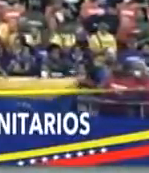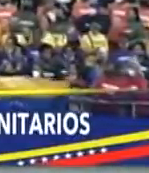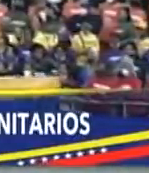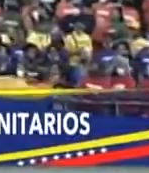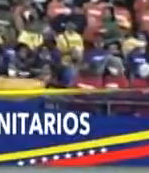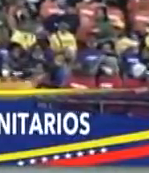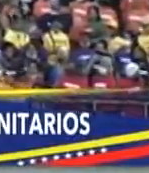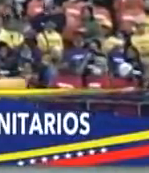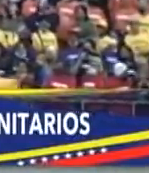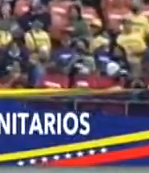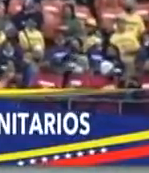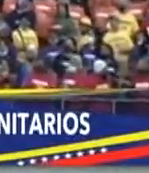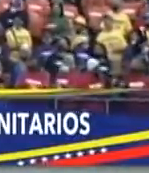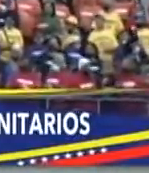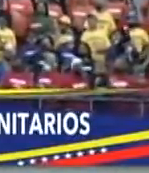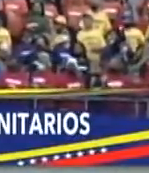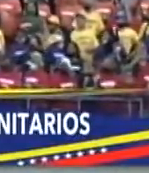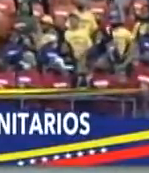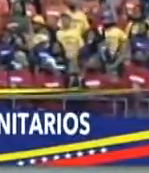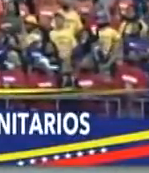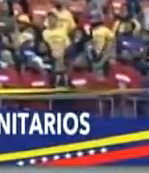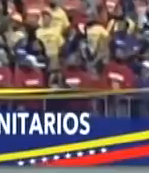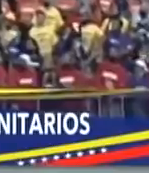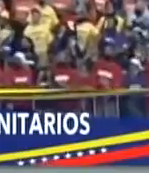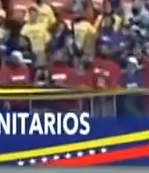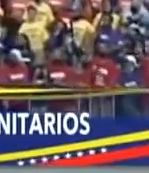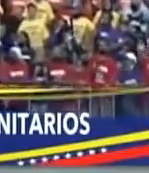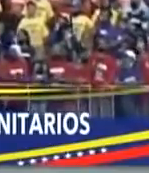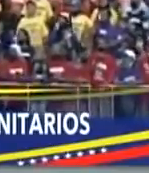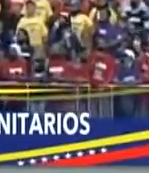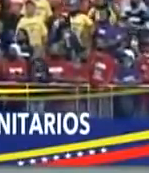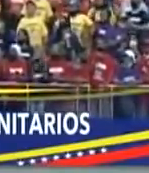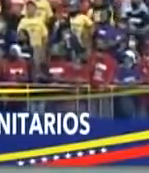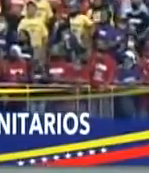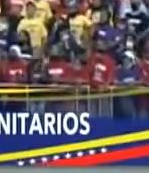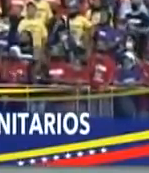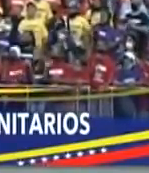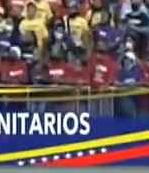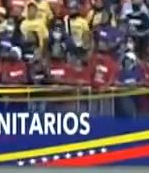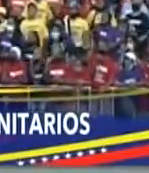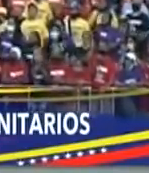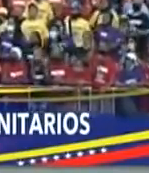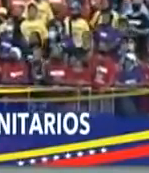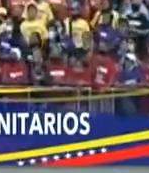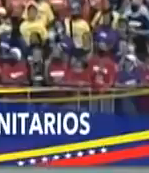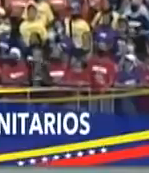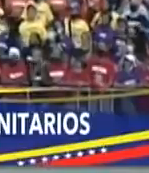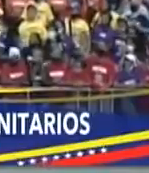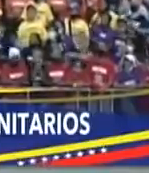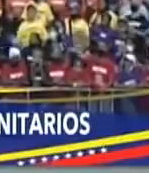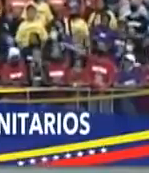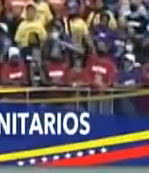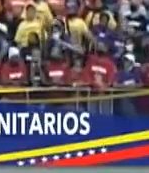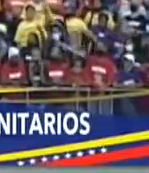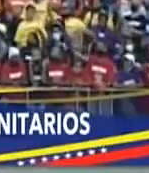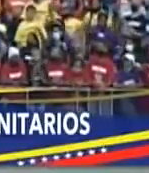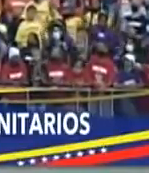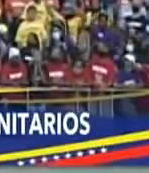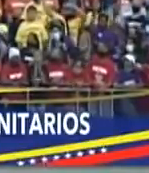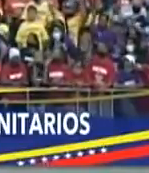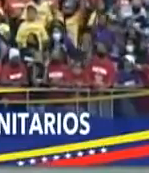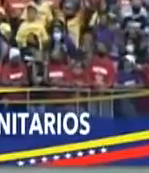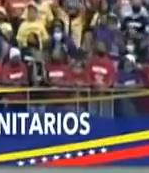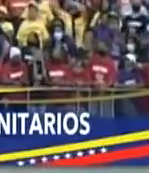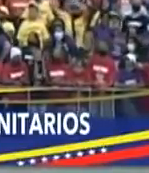públicas que vienen a recuperar el estado de bienestar social del pueblo venezolano, que se ha visto afectado por